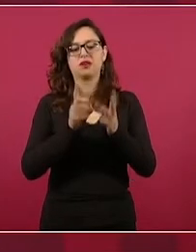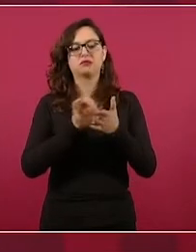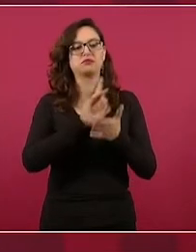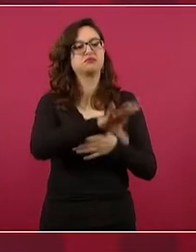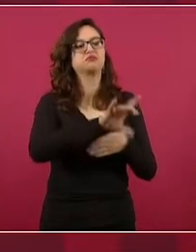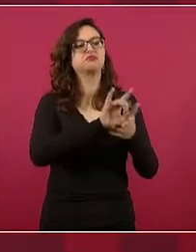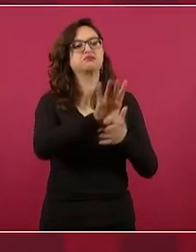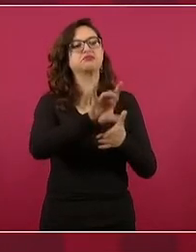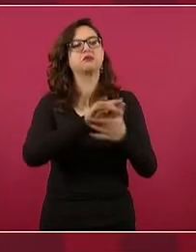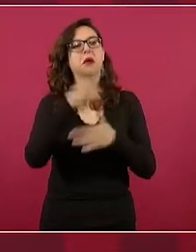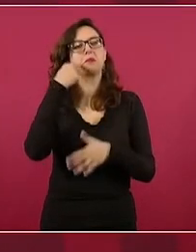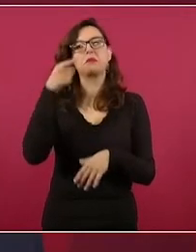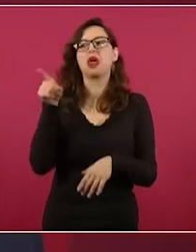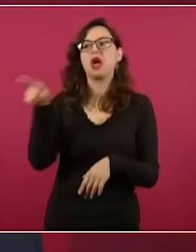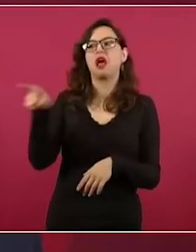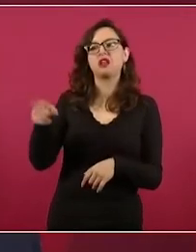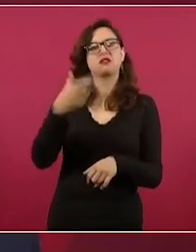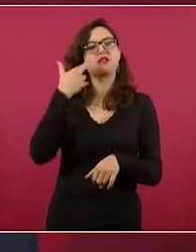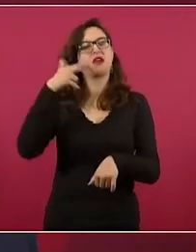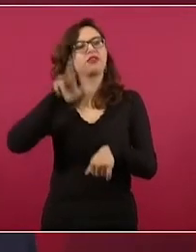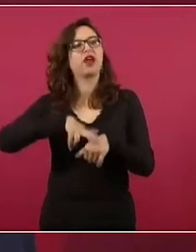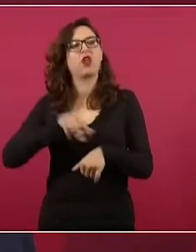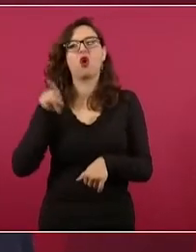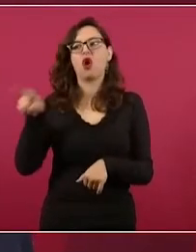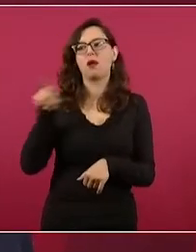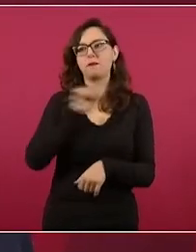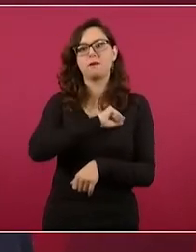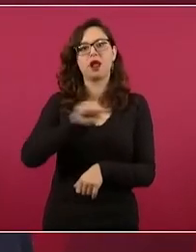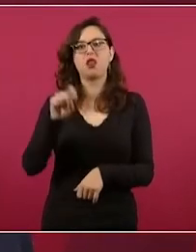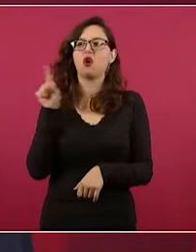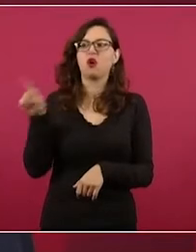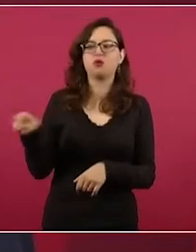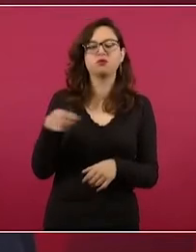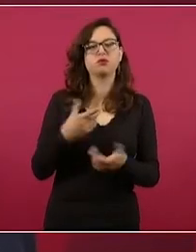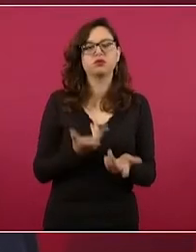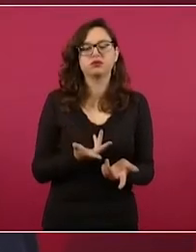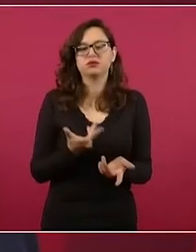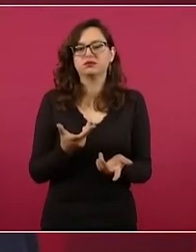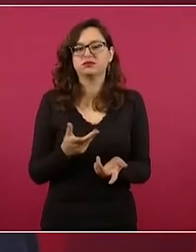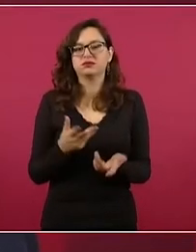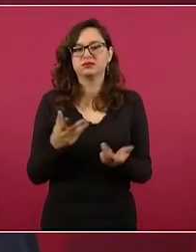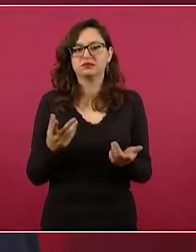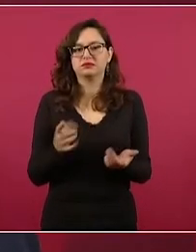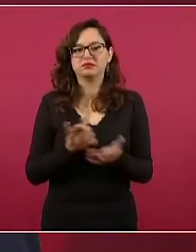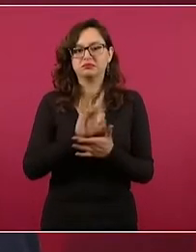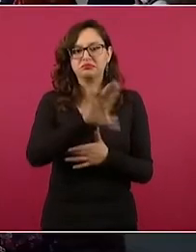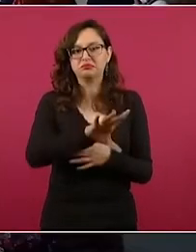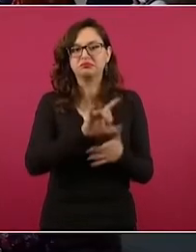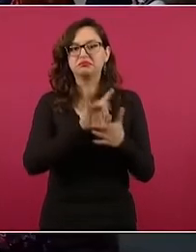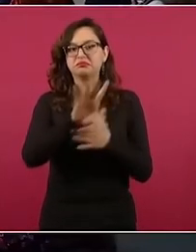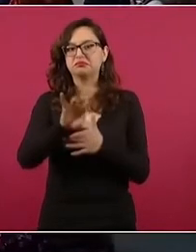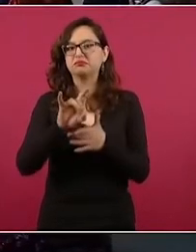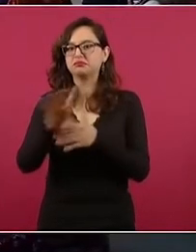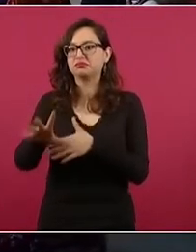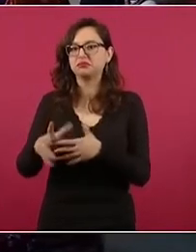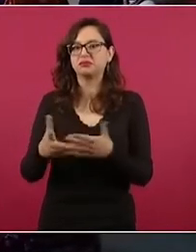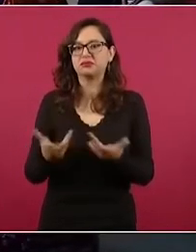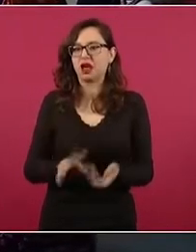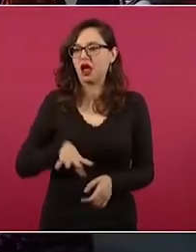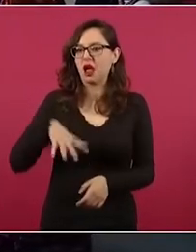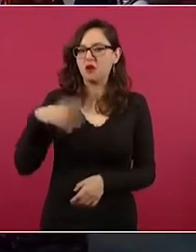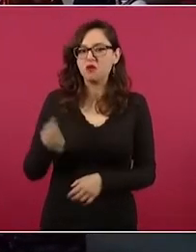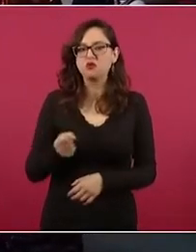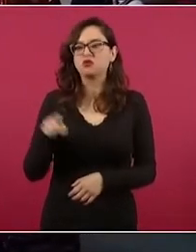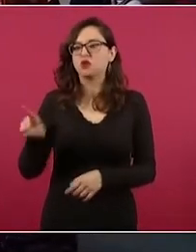delitos cometidos por quienes son víctimas de estas aplicaciones, incluso ser exhibidos como